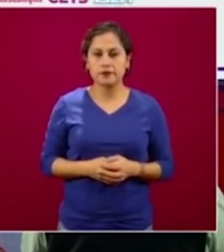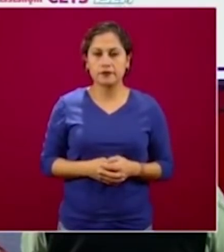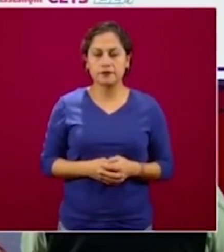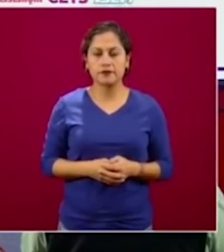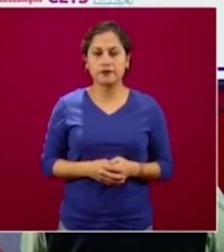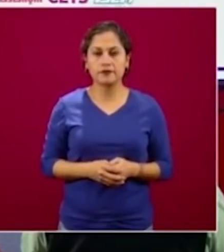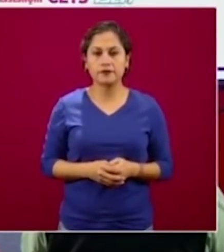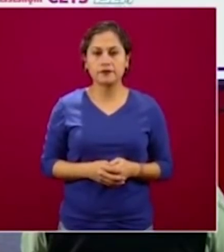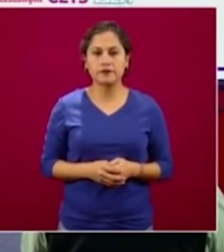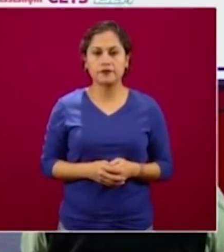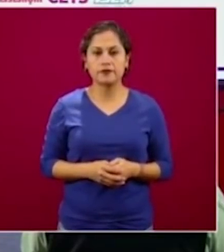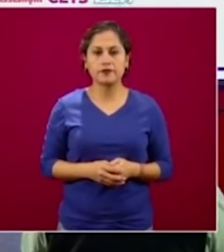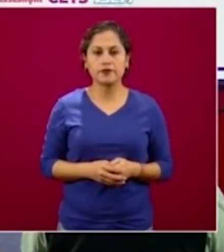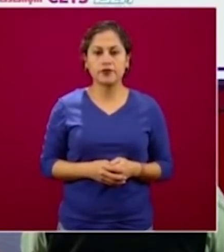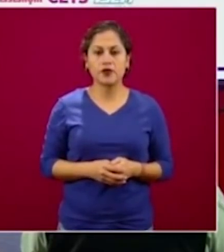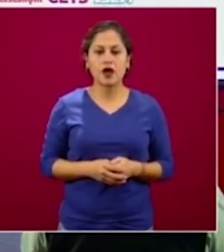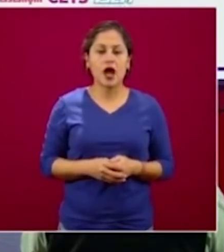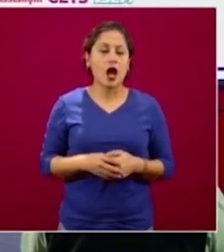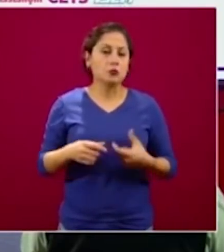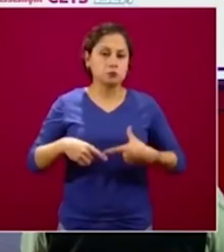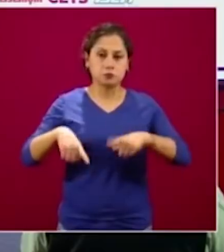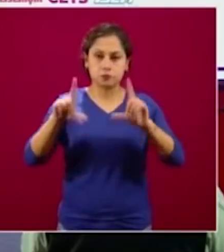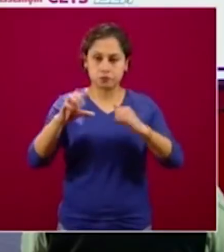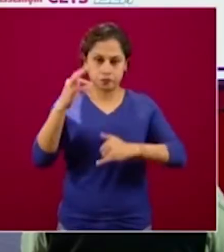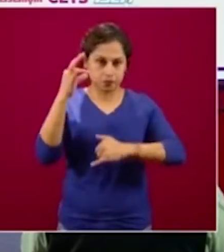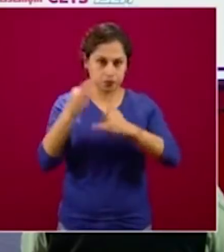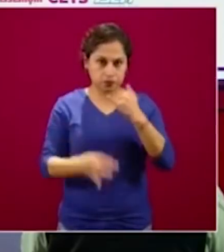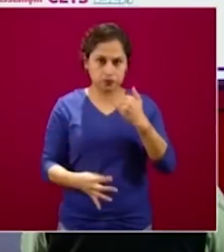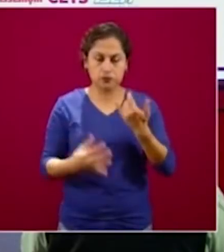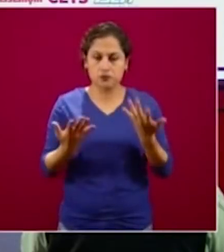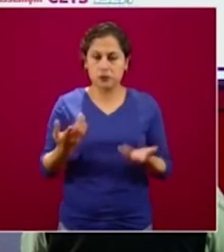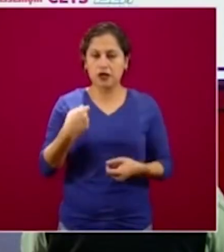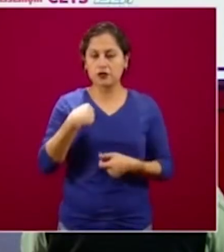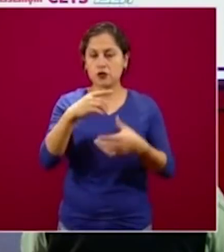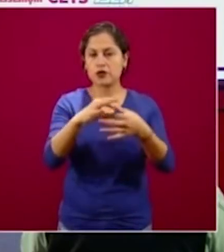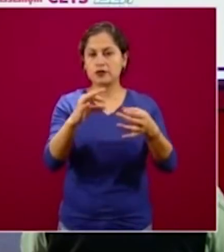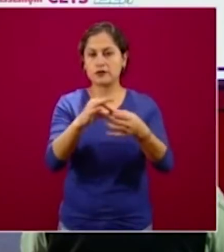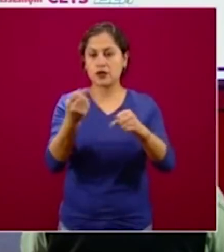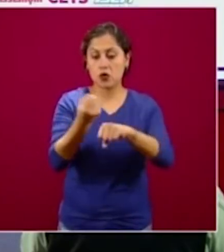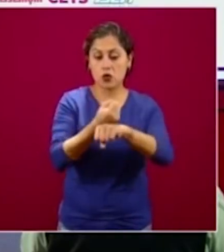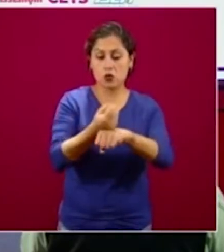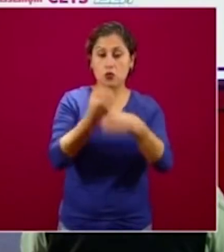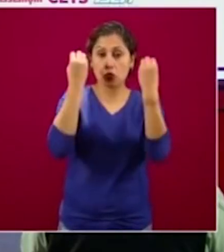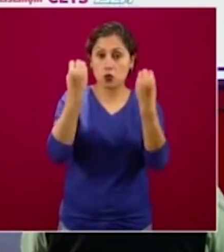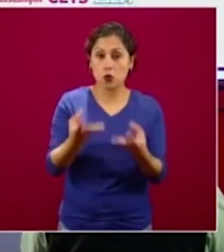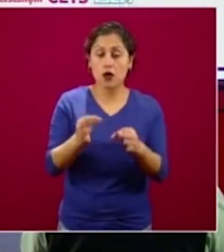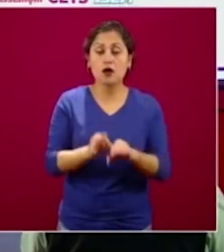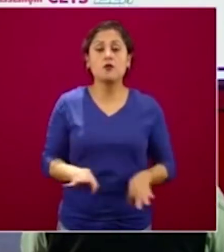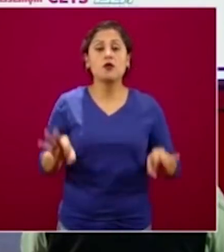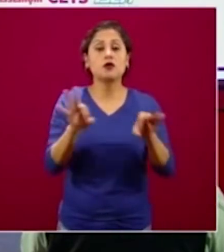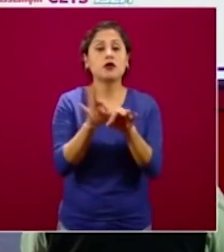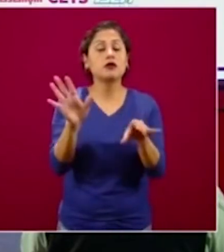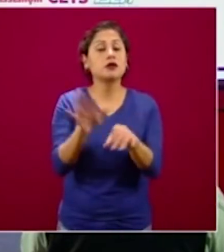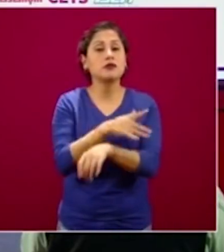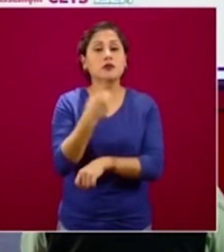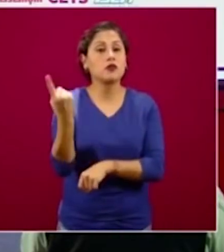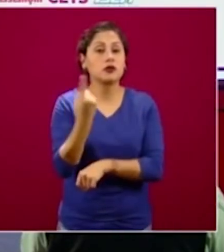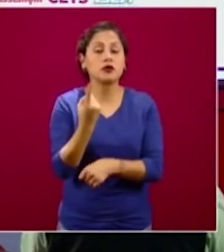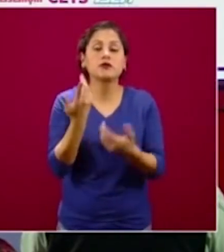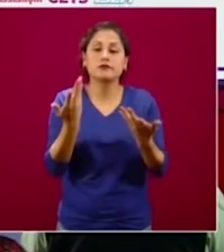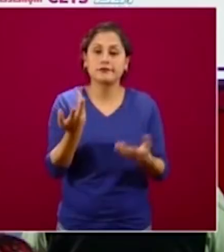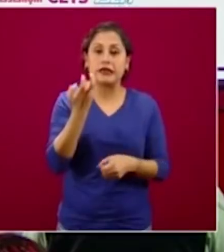Y para cerrar esta presentación, ¿por qué es importante donar sangre? Porque una donación de sangre puede salvar